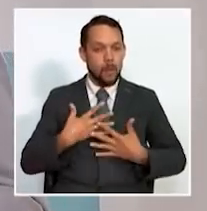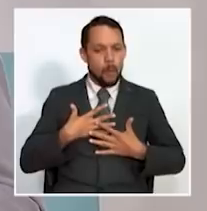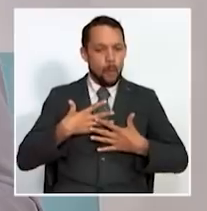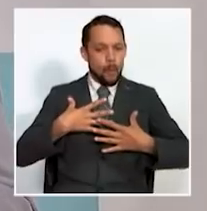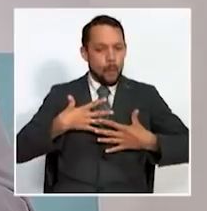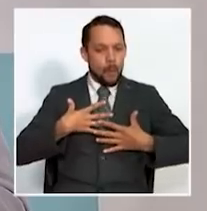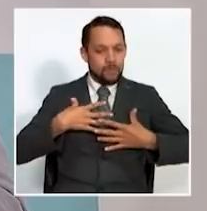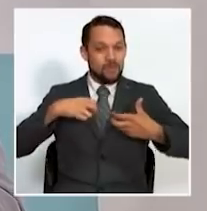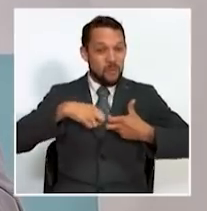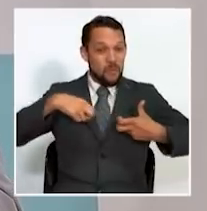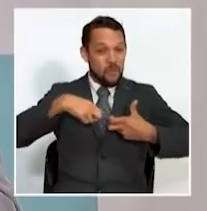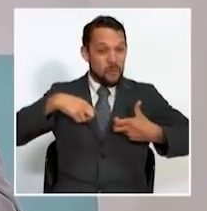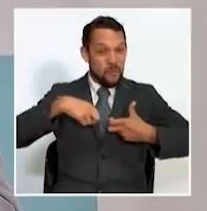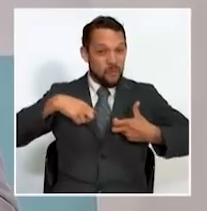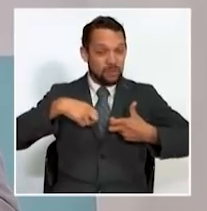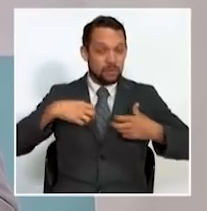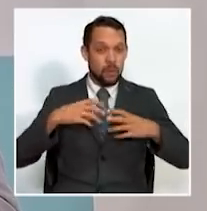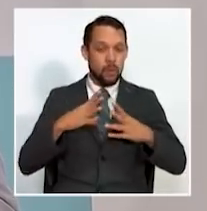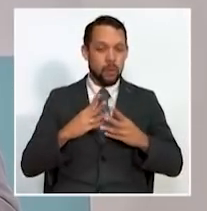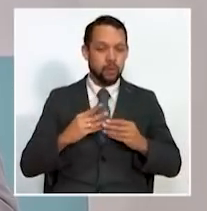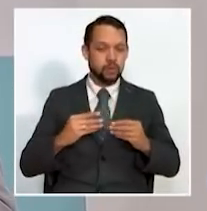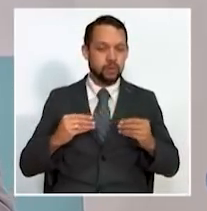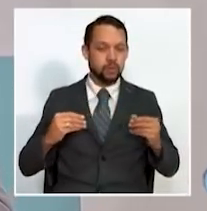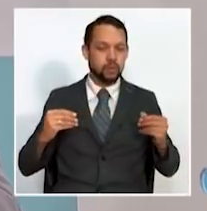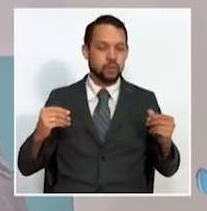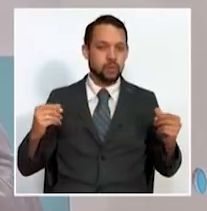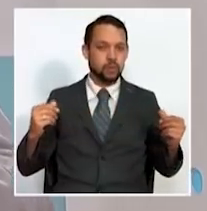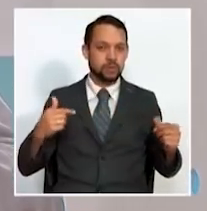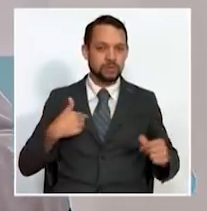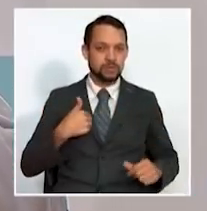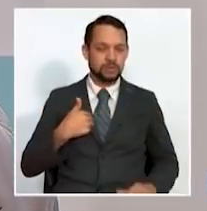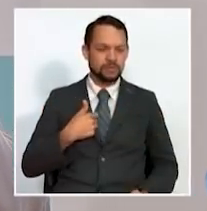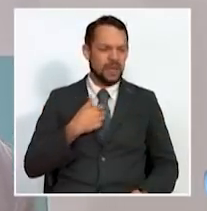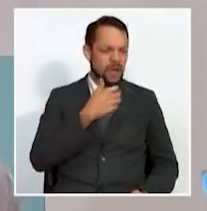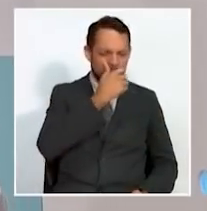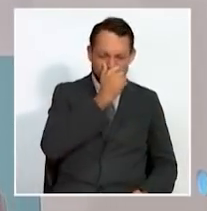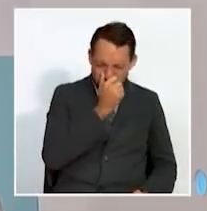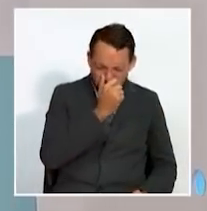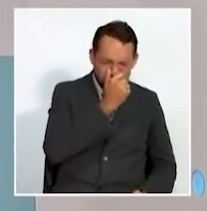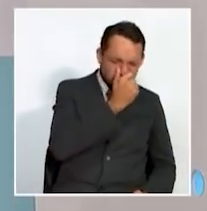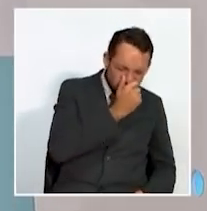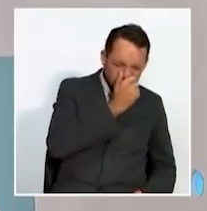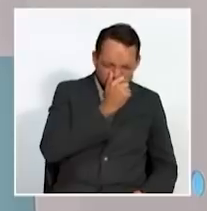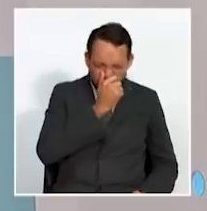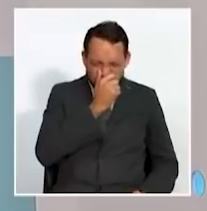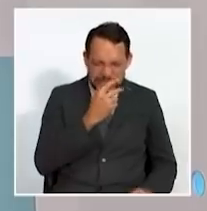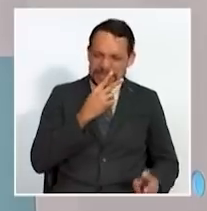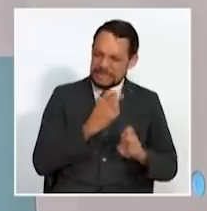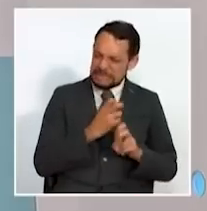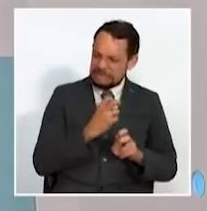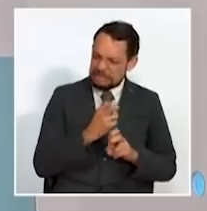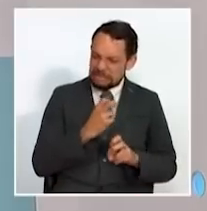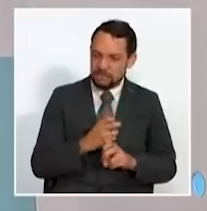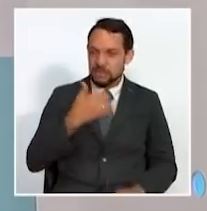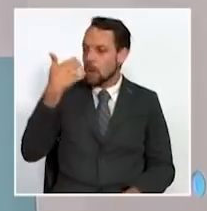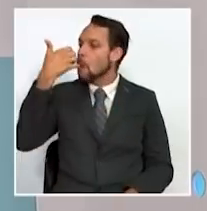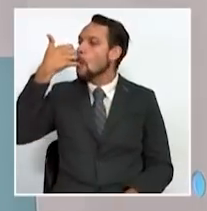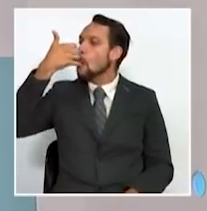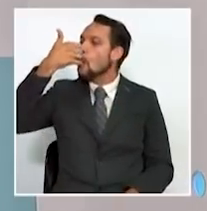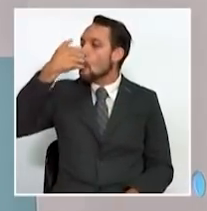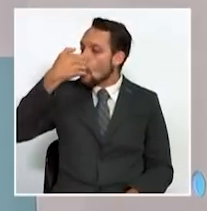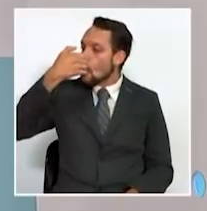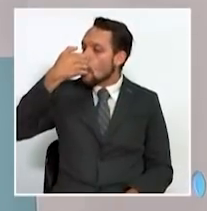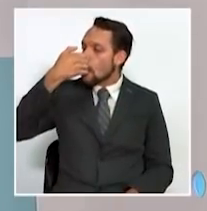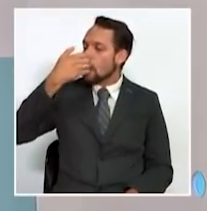liso. Cuando tengo una crisis respiratoria, el inhalador me va a ayudar a que podamos respirar y no llegar a una